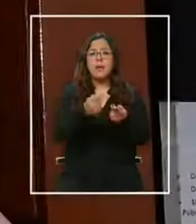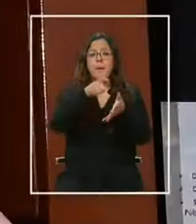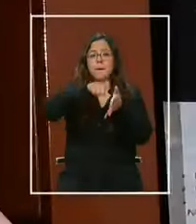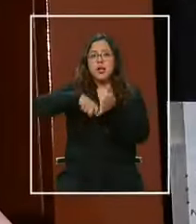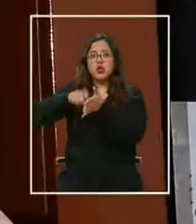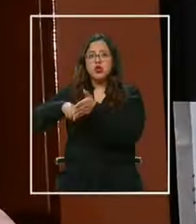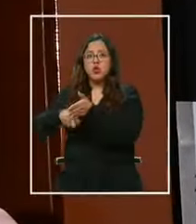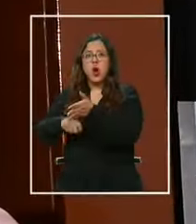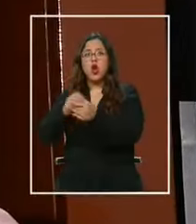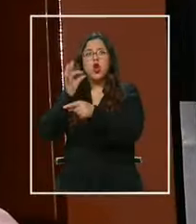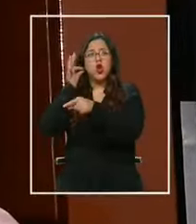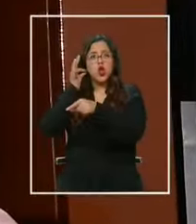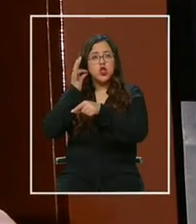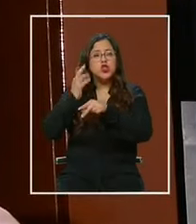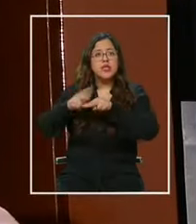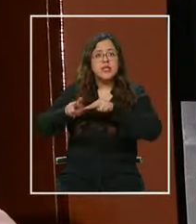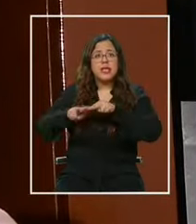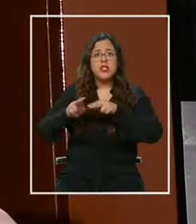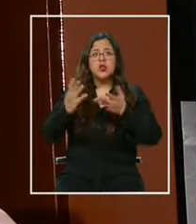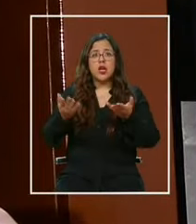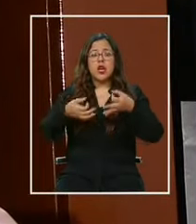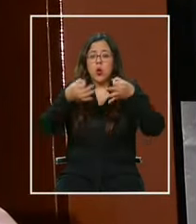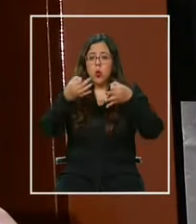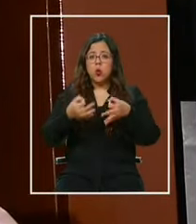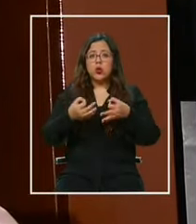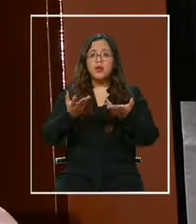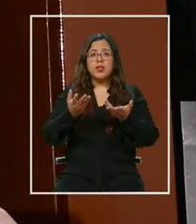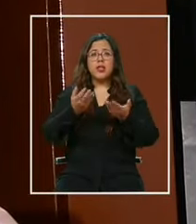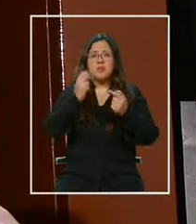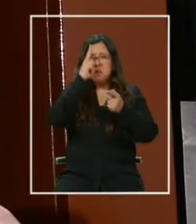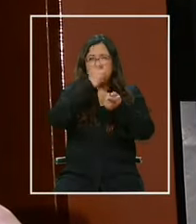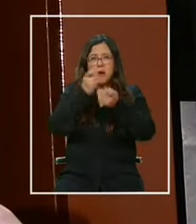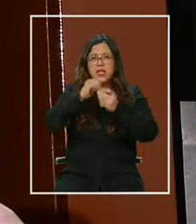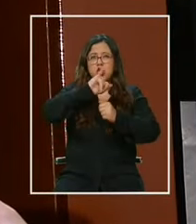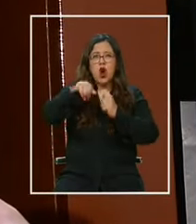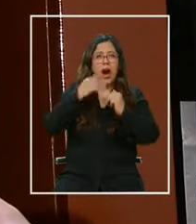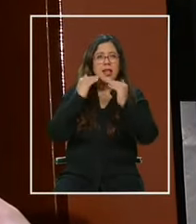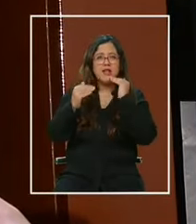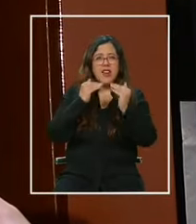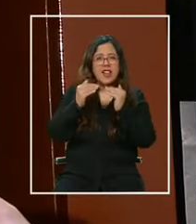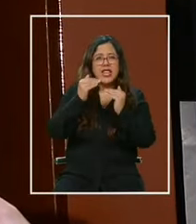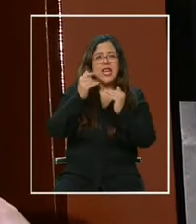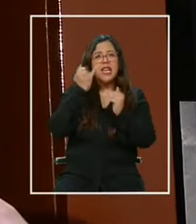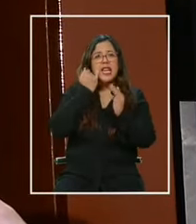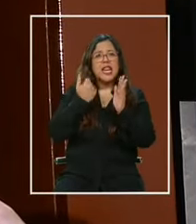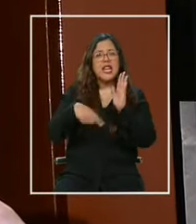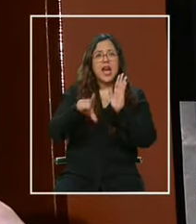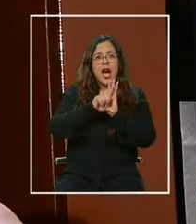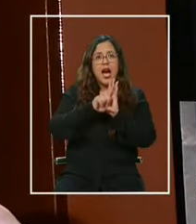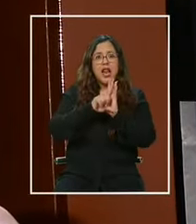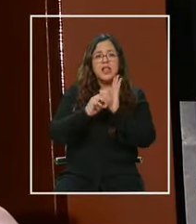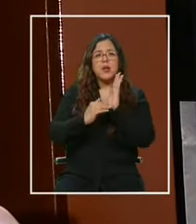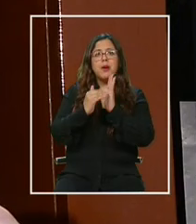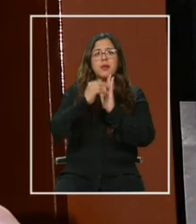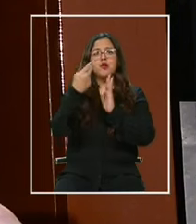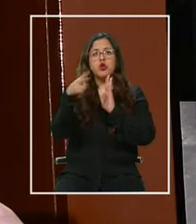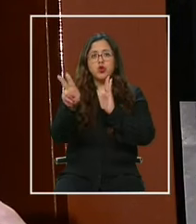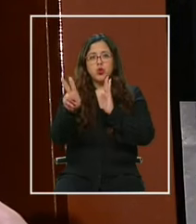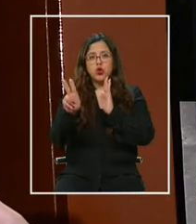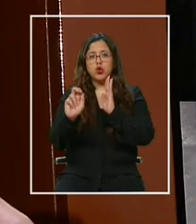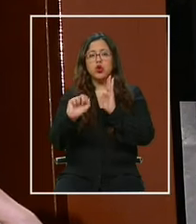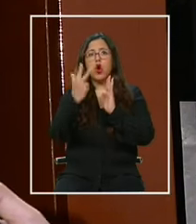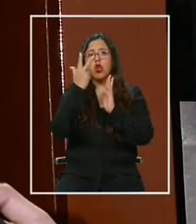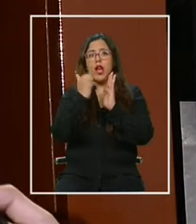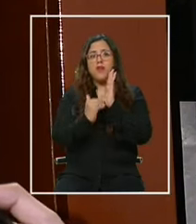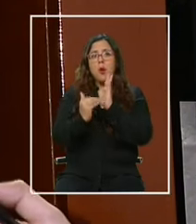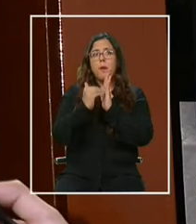fue montar una guardería en su departamento, en un piso 8, sin tomar por